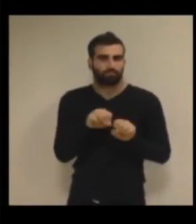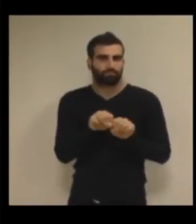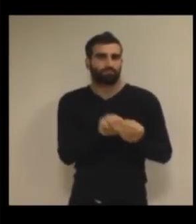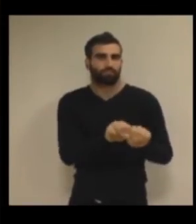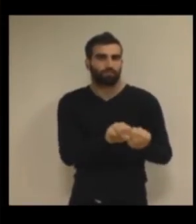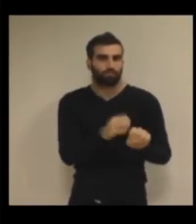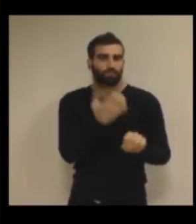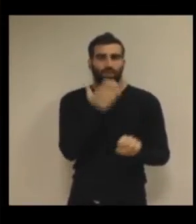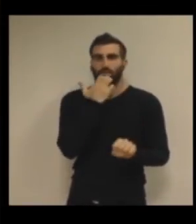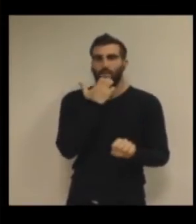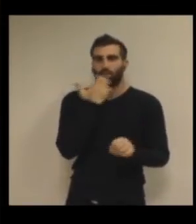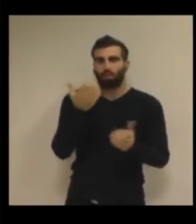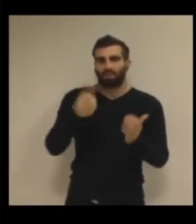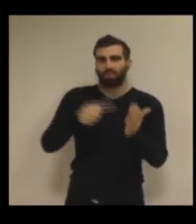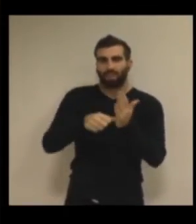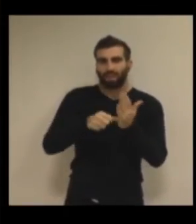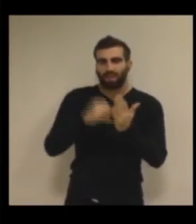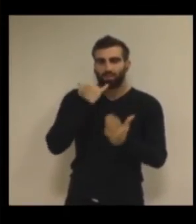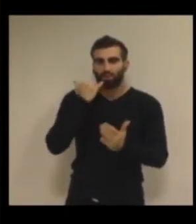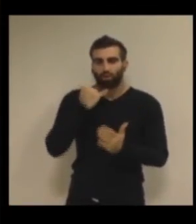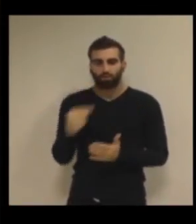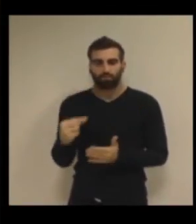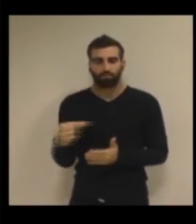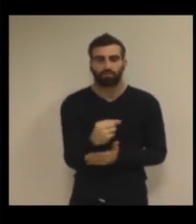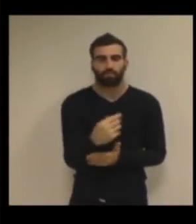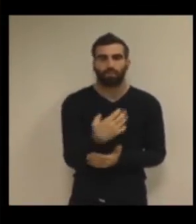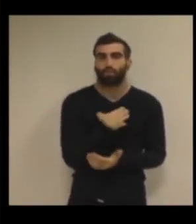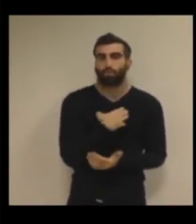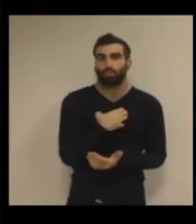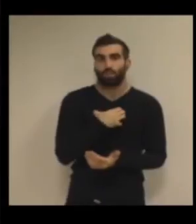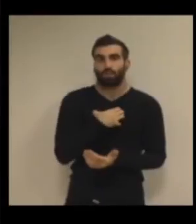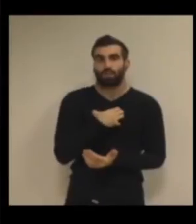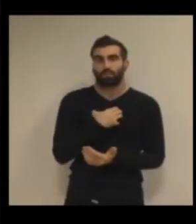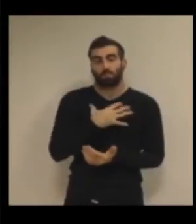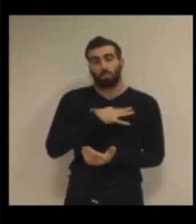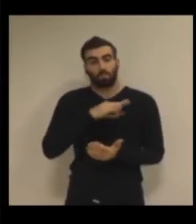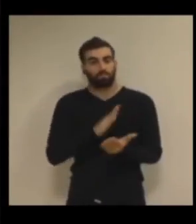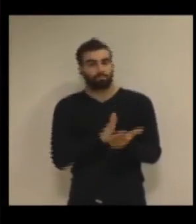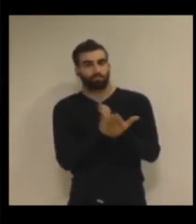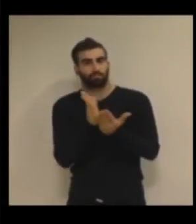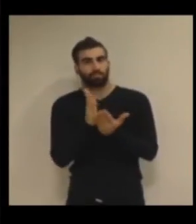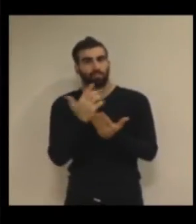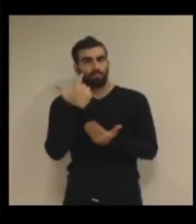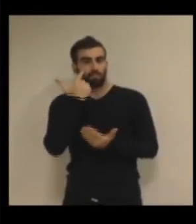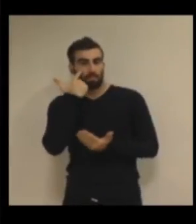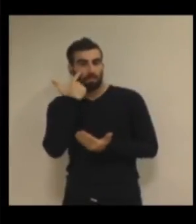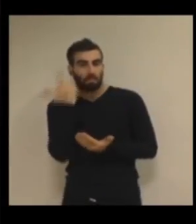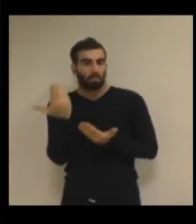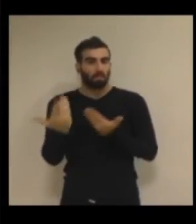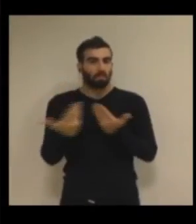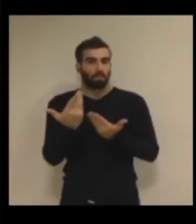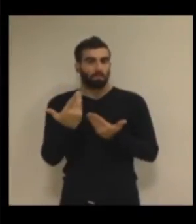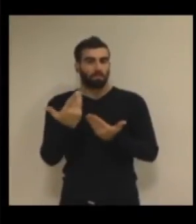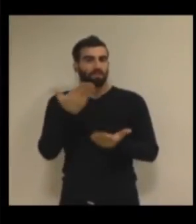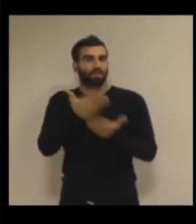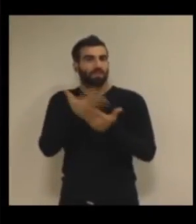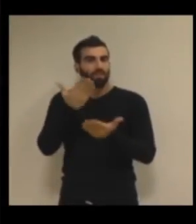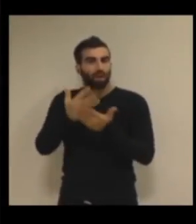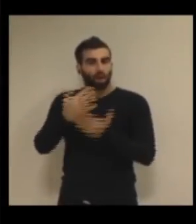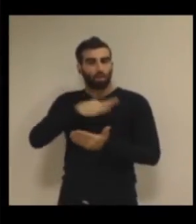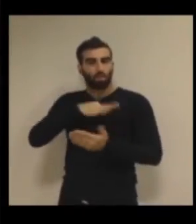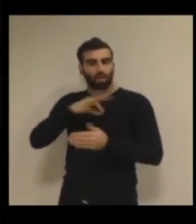NI electrónico. Entonces, hay alternativas, por ejemplo, puedes instalarte el certificado en formato software en el